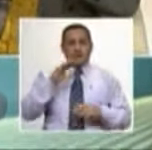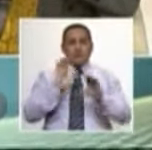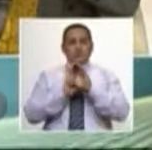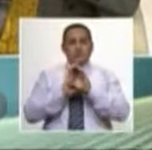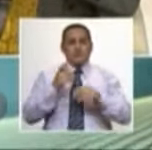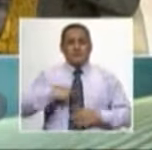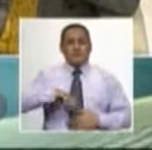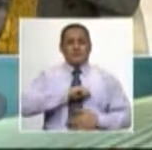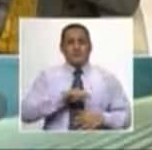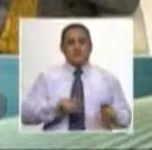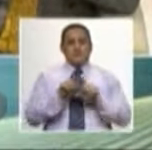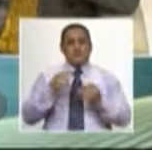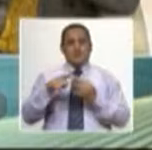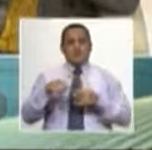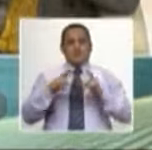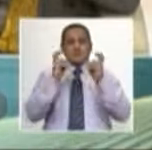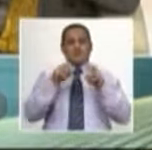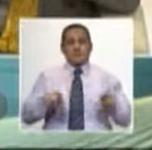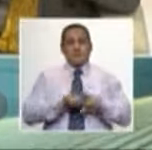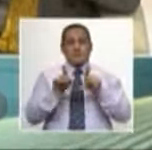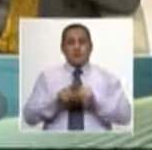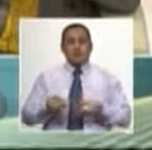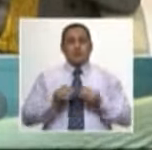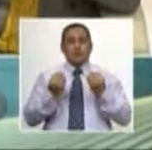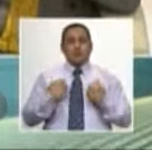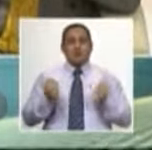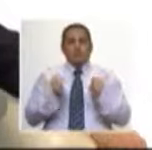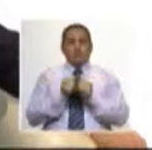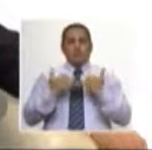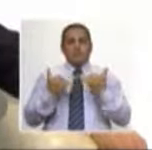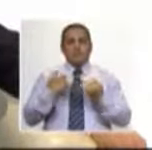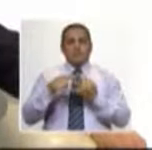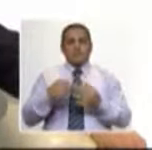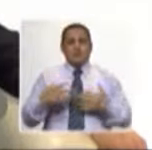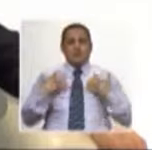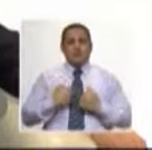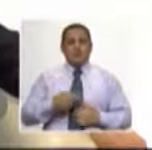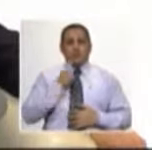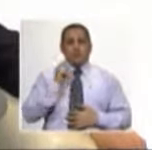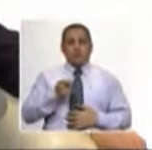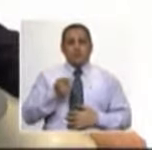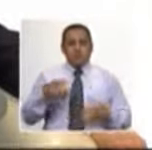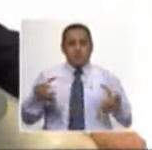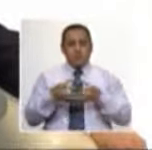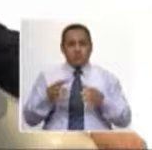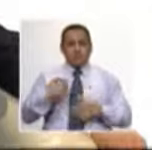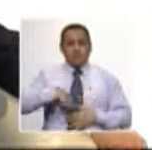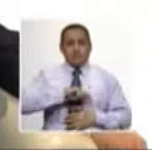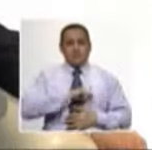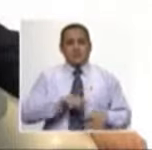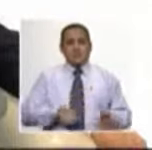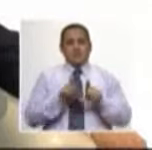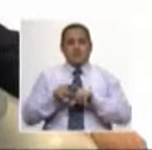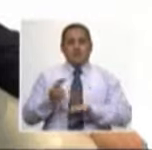constitucional española en estos temas. Y además porque a través de estos juristas españoles, y así fue como